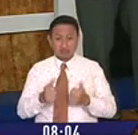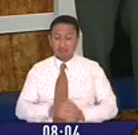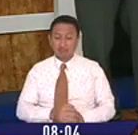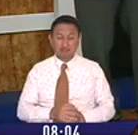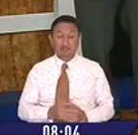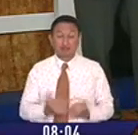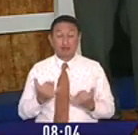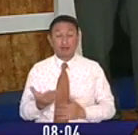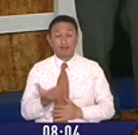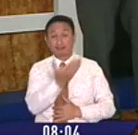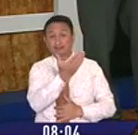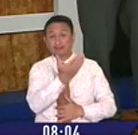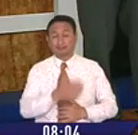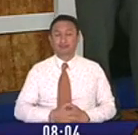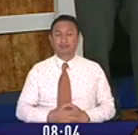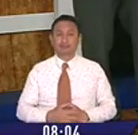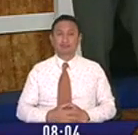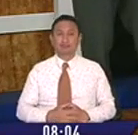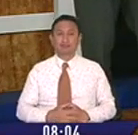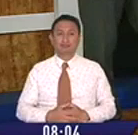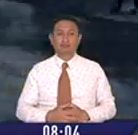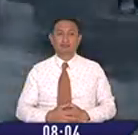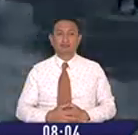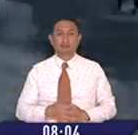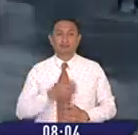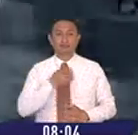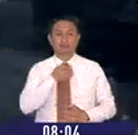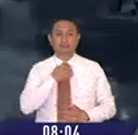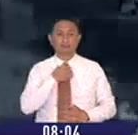hemos llegado a esto. Mire.